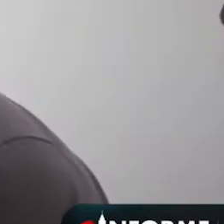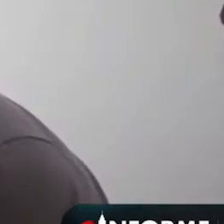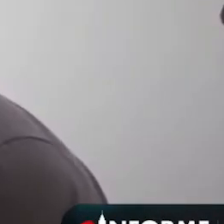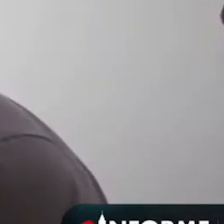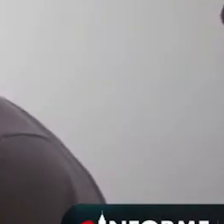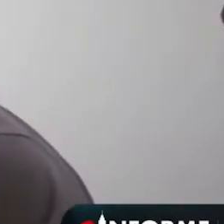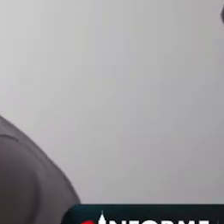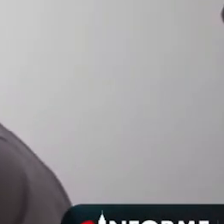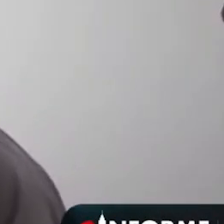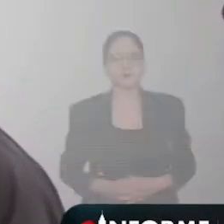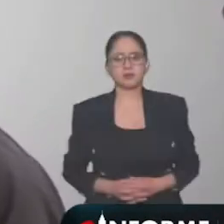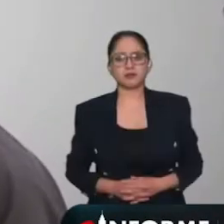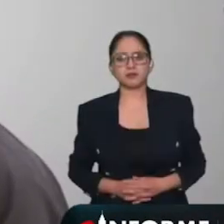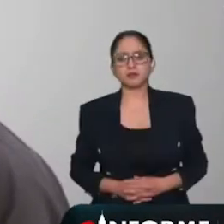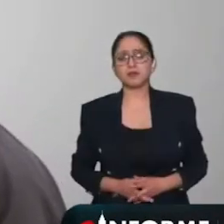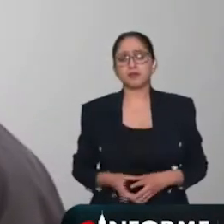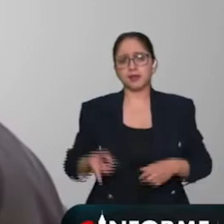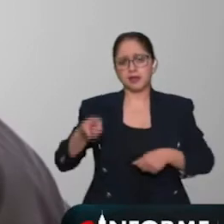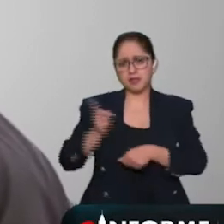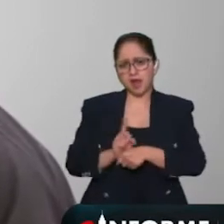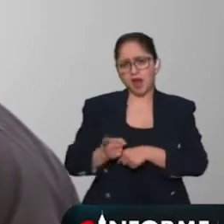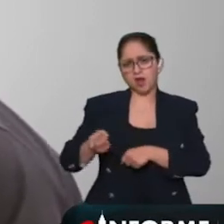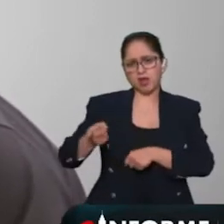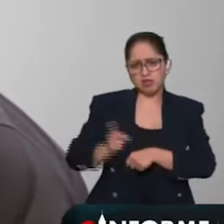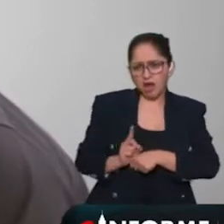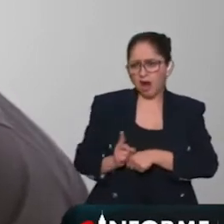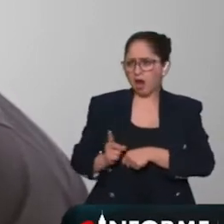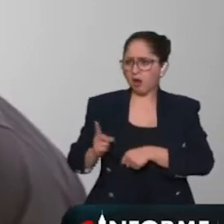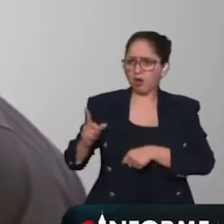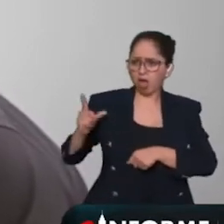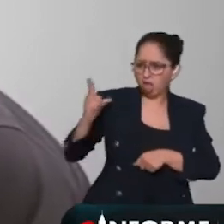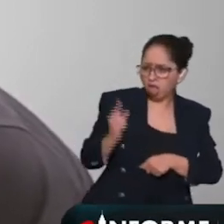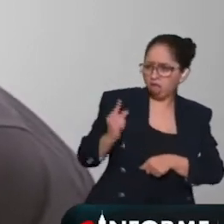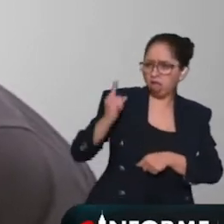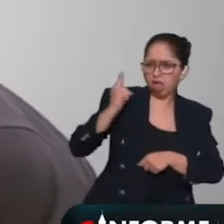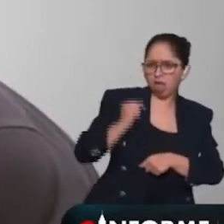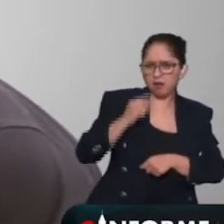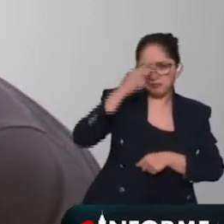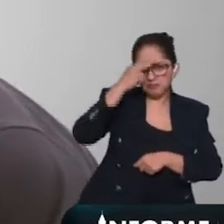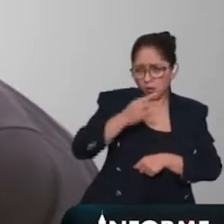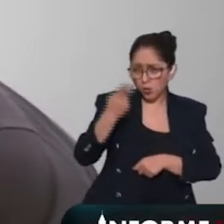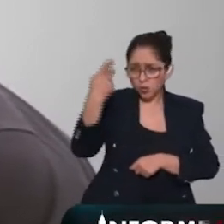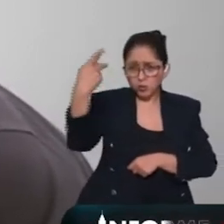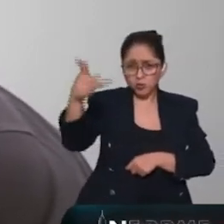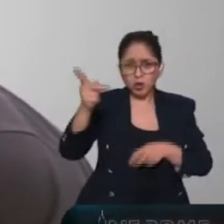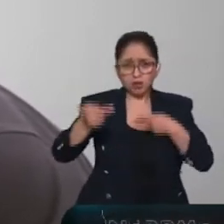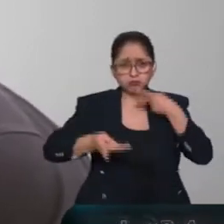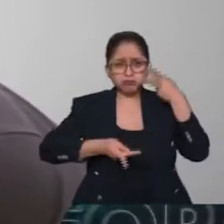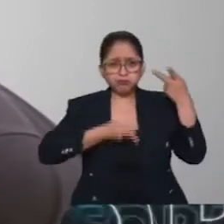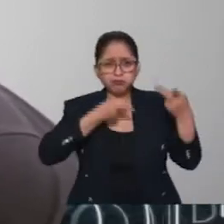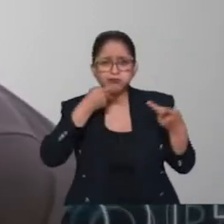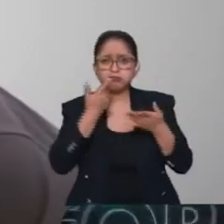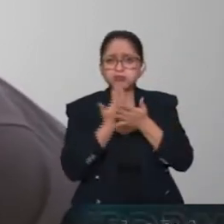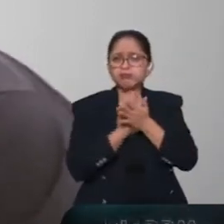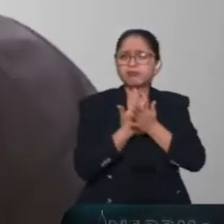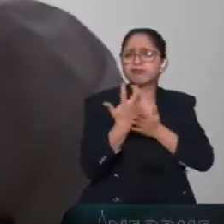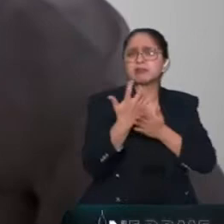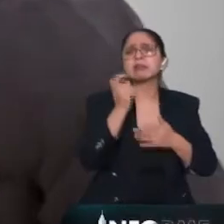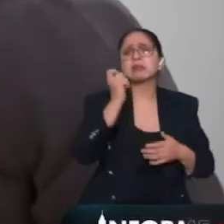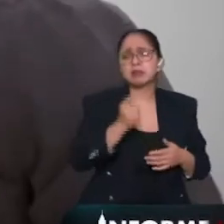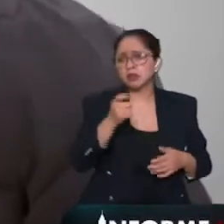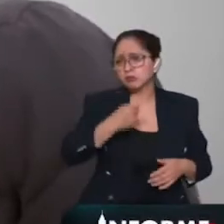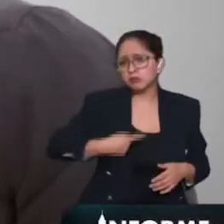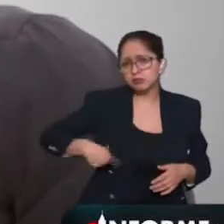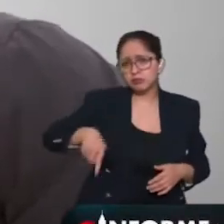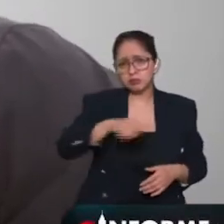vez. Se la pasan jodiéndonos diario, y el argumento más es fantástico porque desde su punto de vista deberíamos de